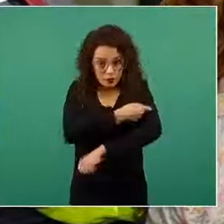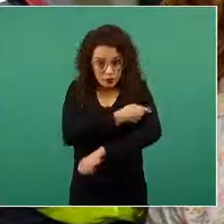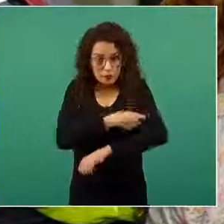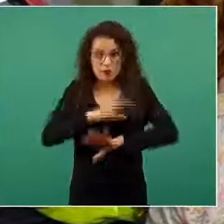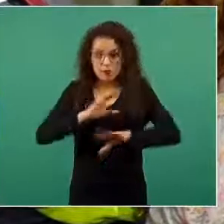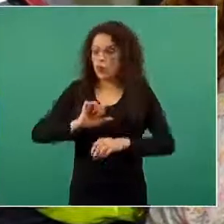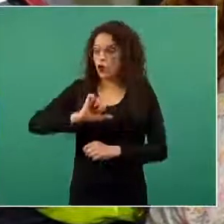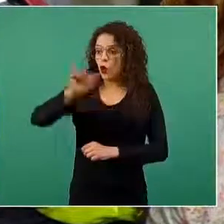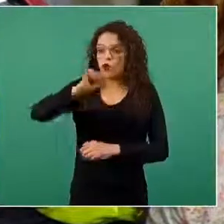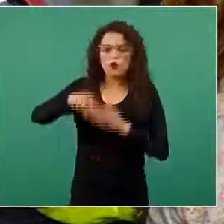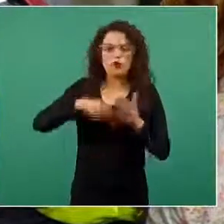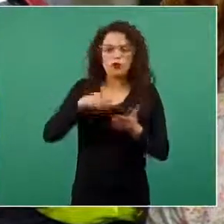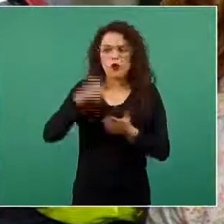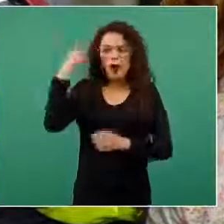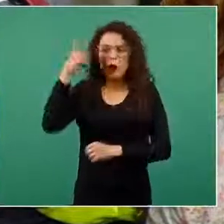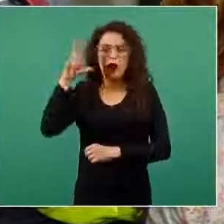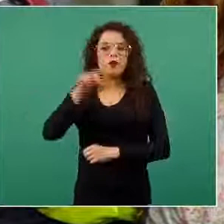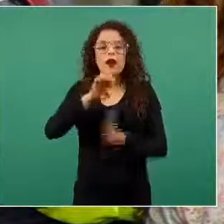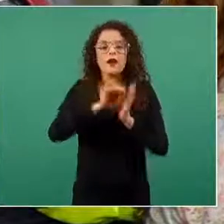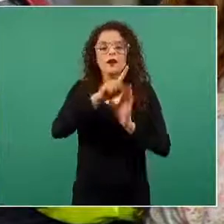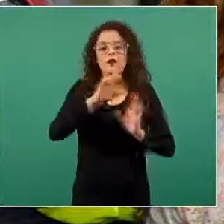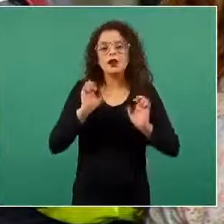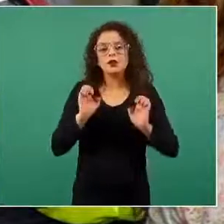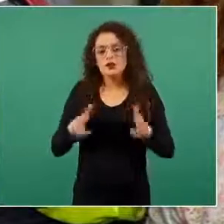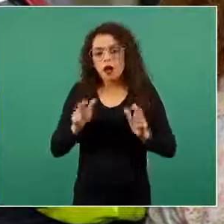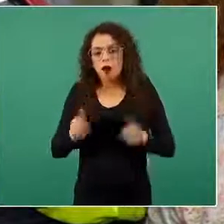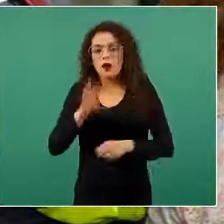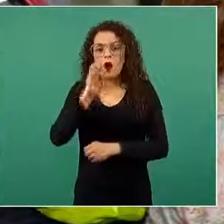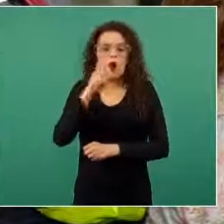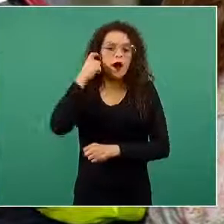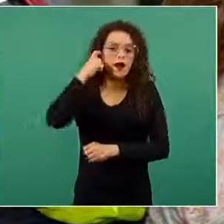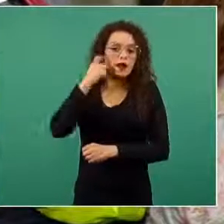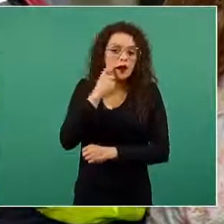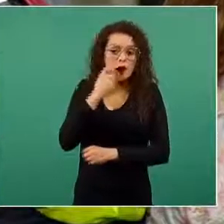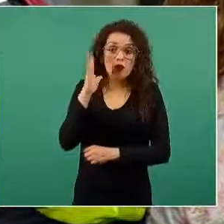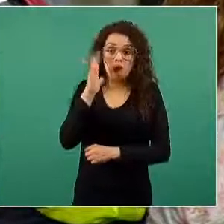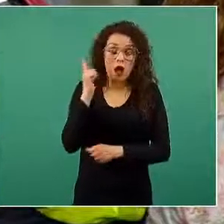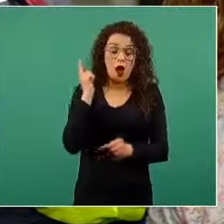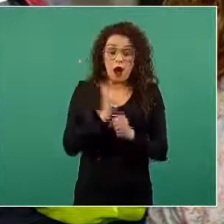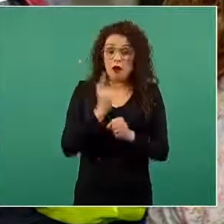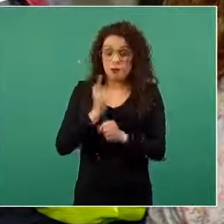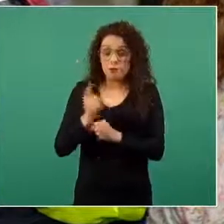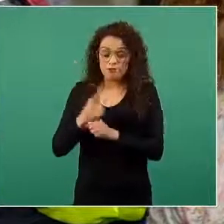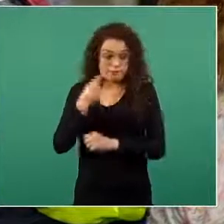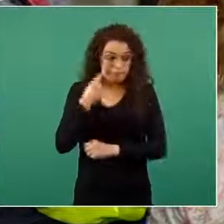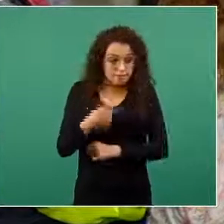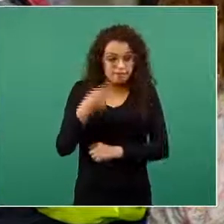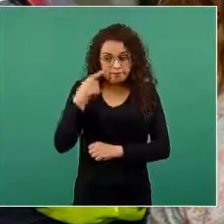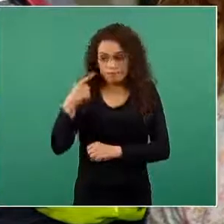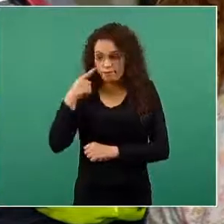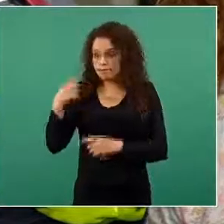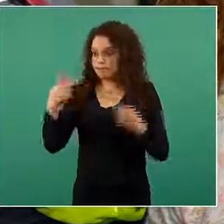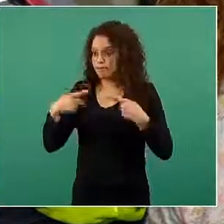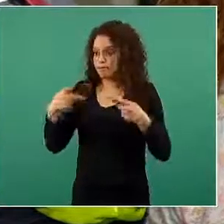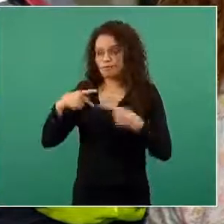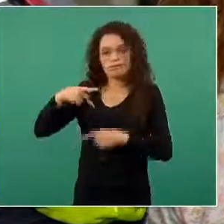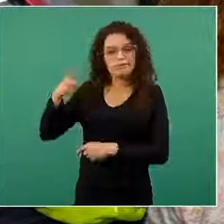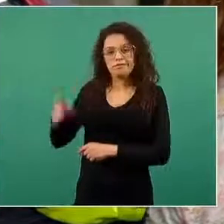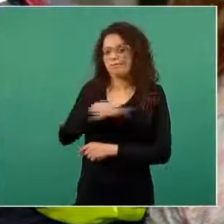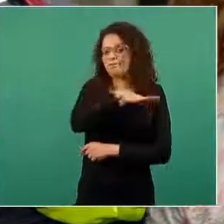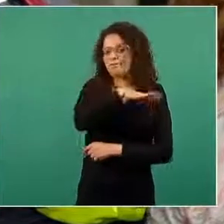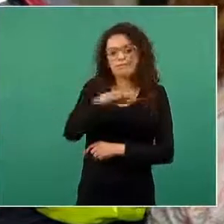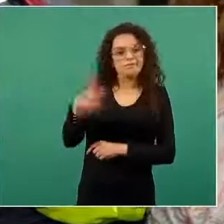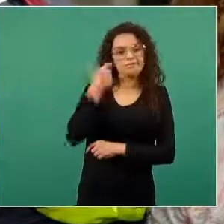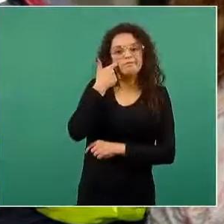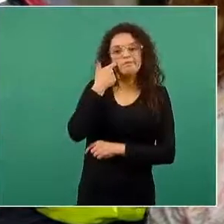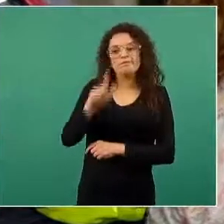lugares, no en Oaxaca, pero en Chiapas y en Guerrero, hemos visto cierta resistencia de algunas comunidades a la